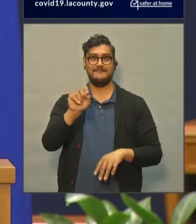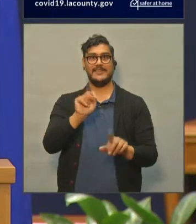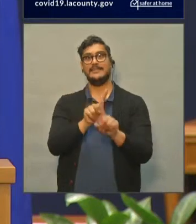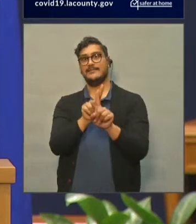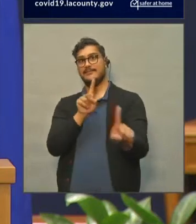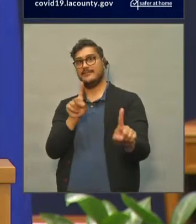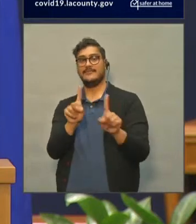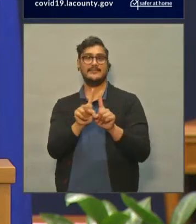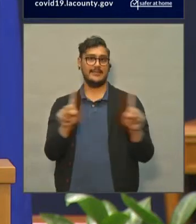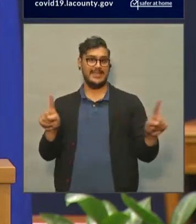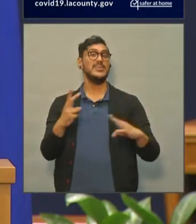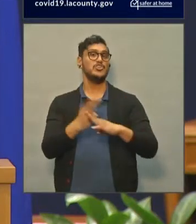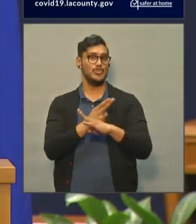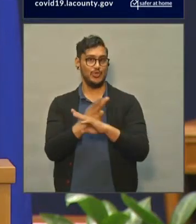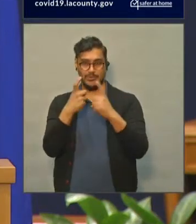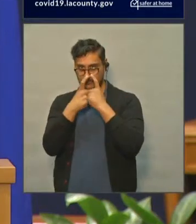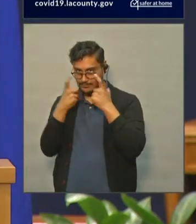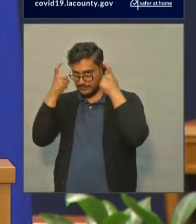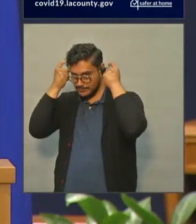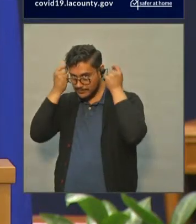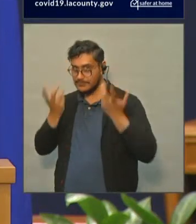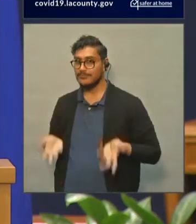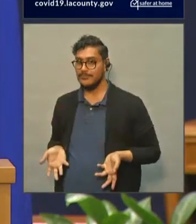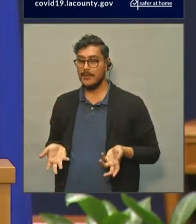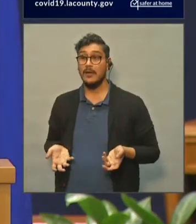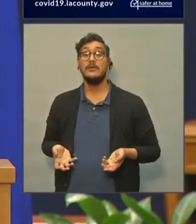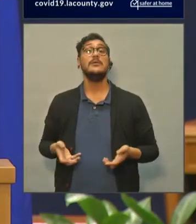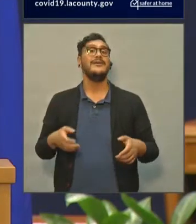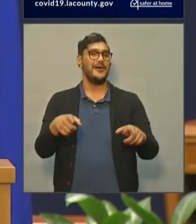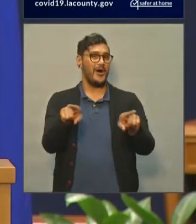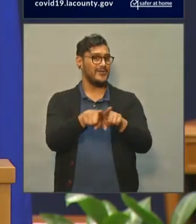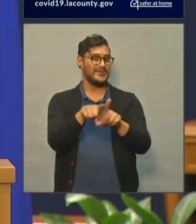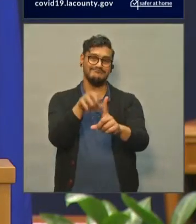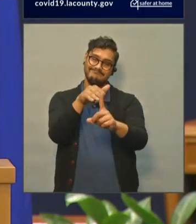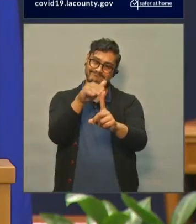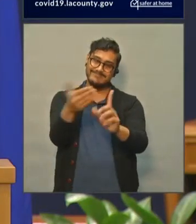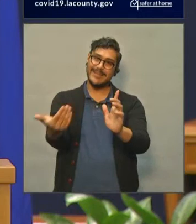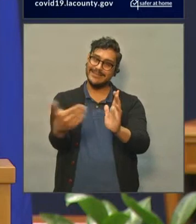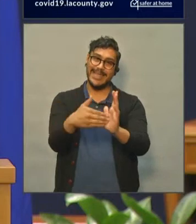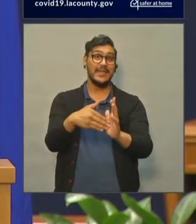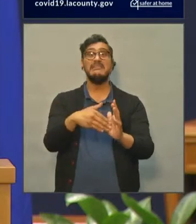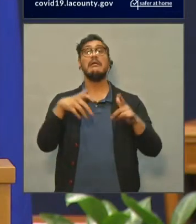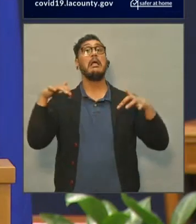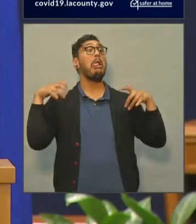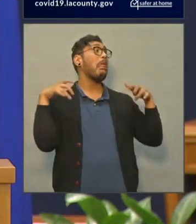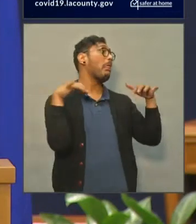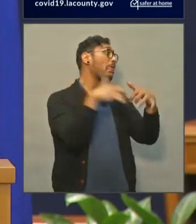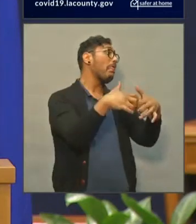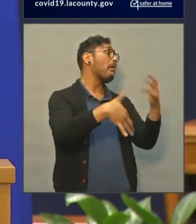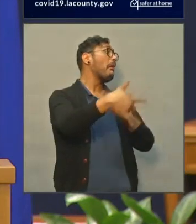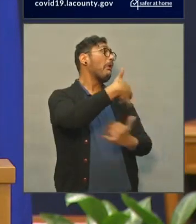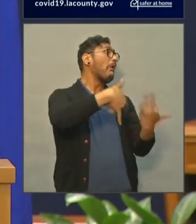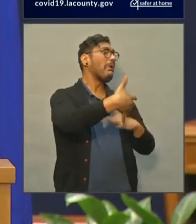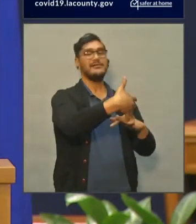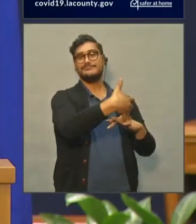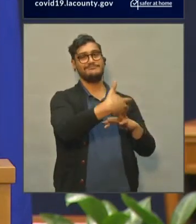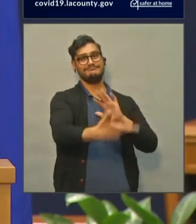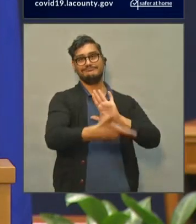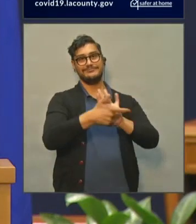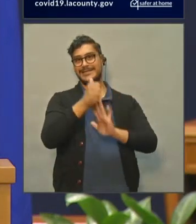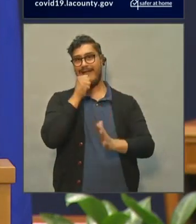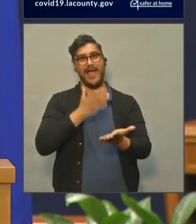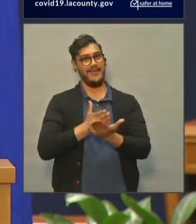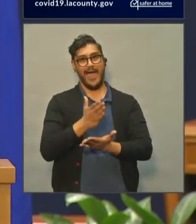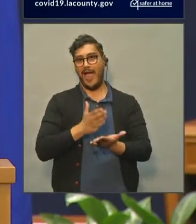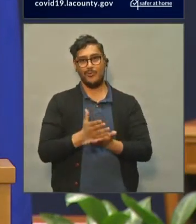tela. También hay que acordarnos que las reuniones y eventos de cualquier tipo todavía no están permitidos.